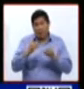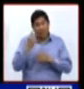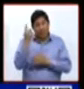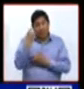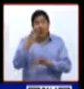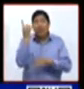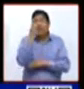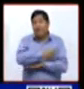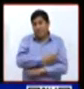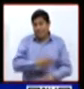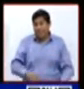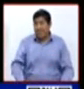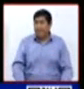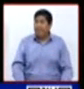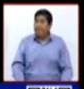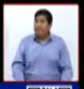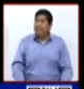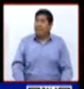día.